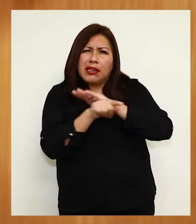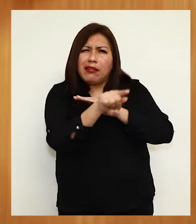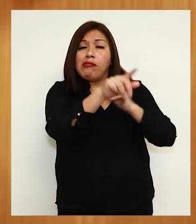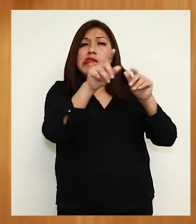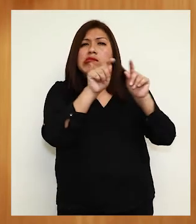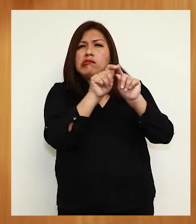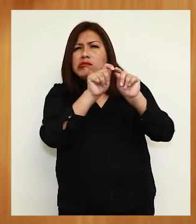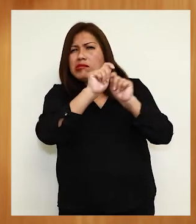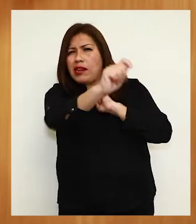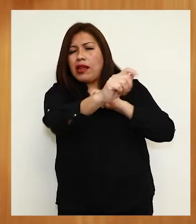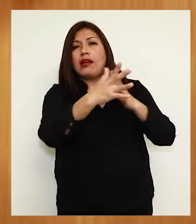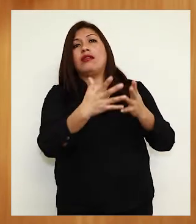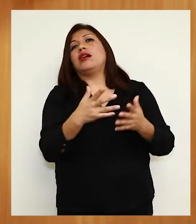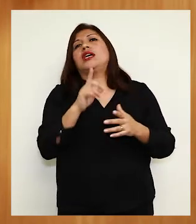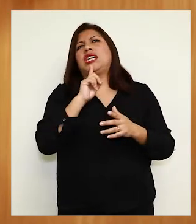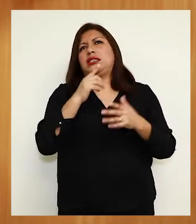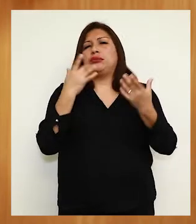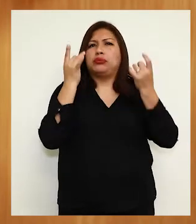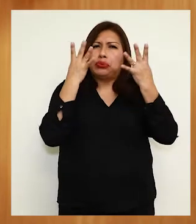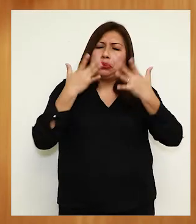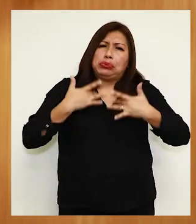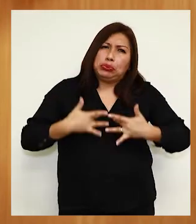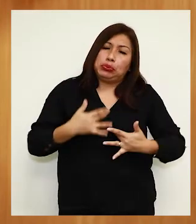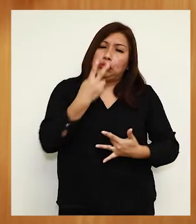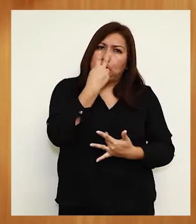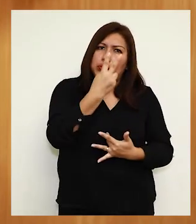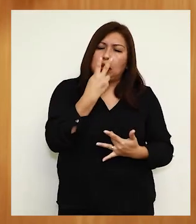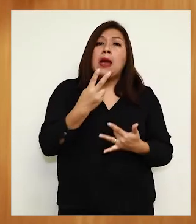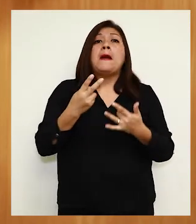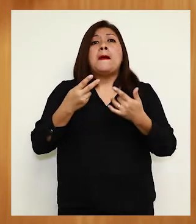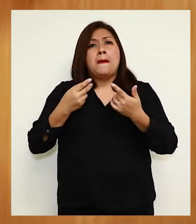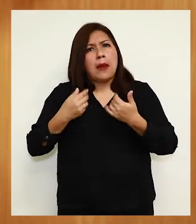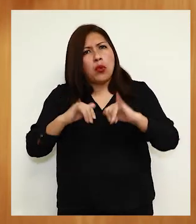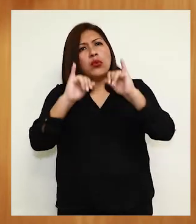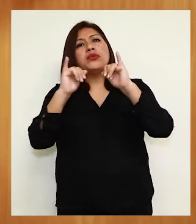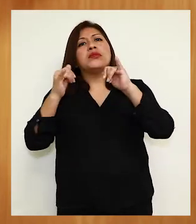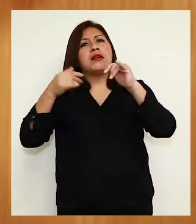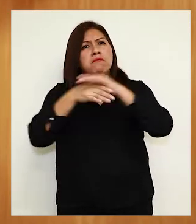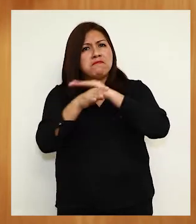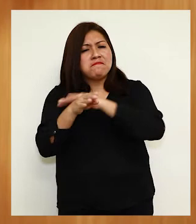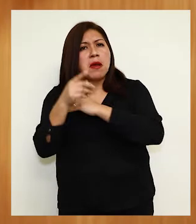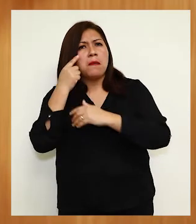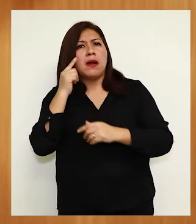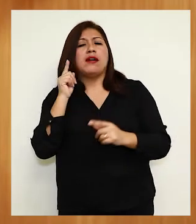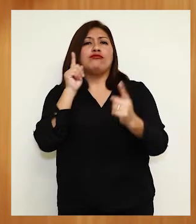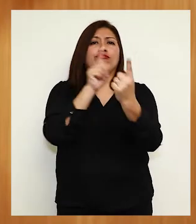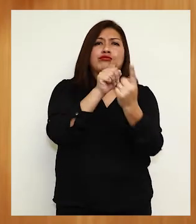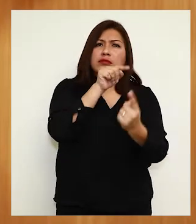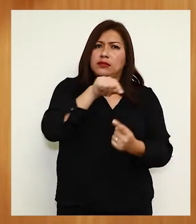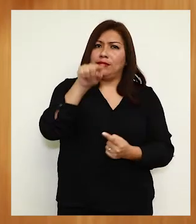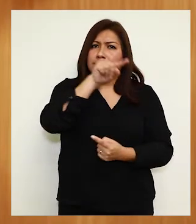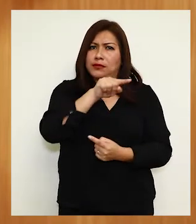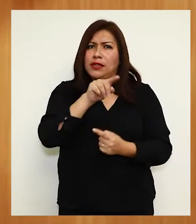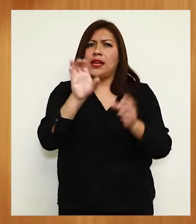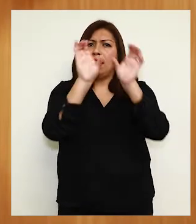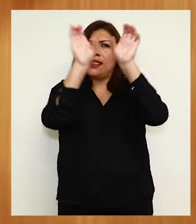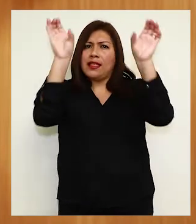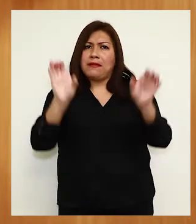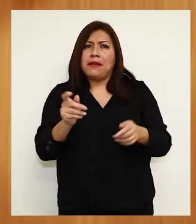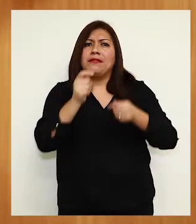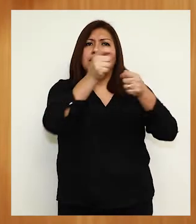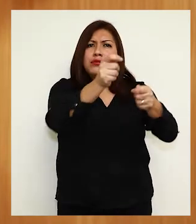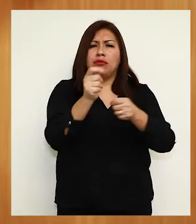muy lamentables, y hemos podido tener y facilitar el acceso a ellos, tanto para aspectos de certificación